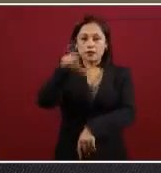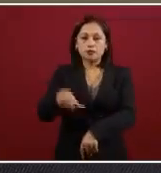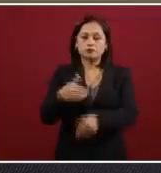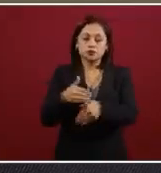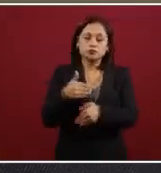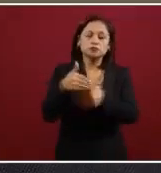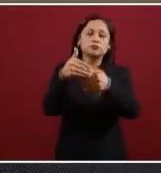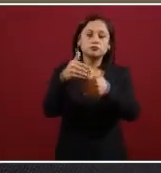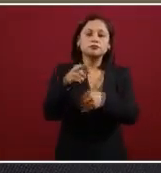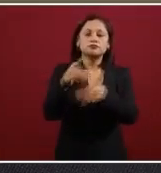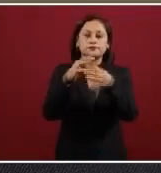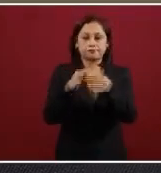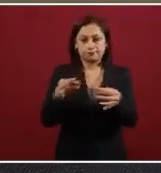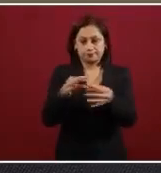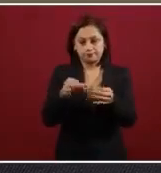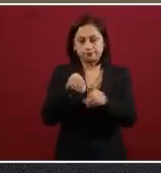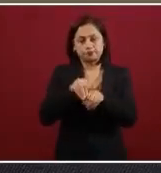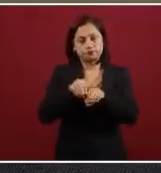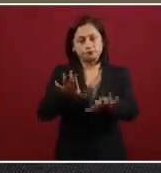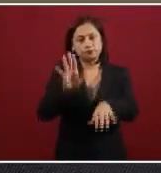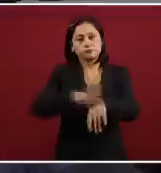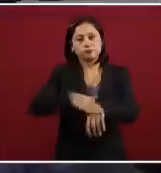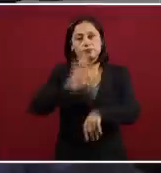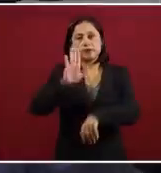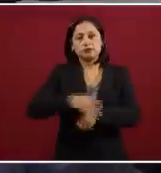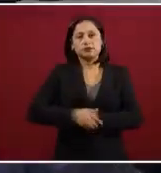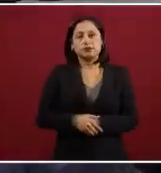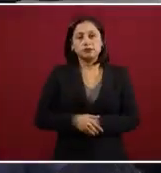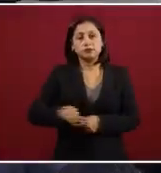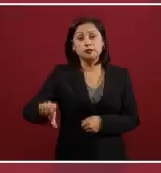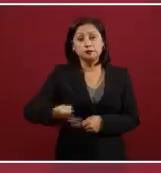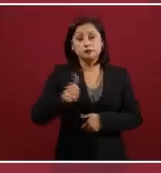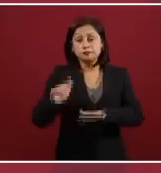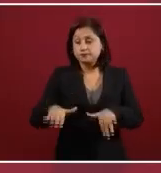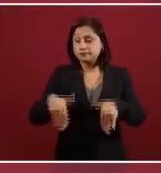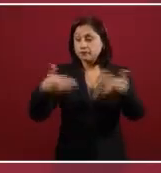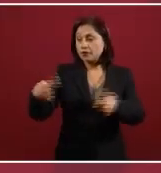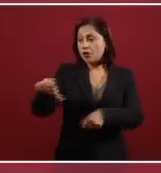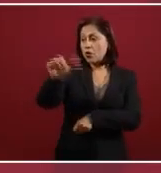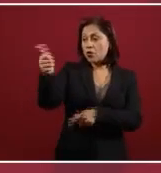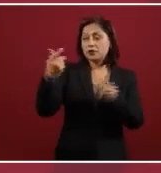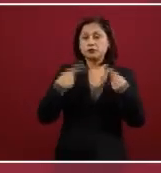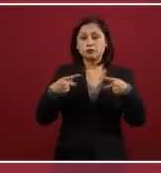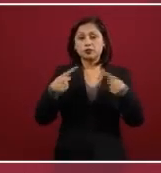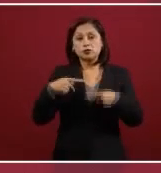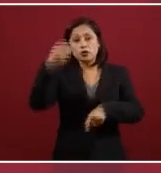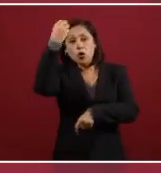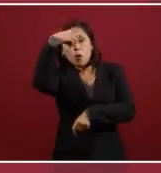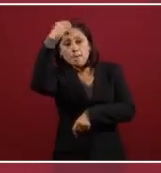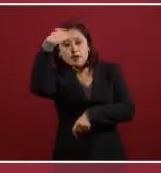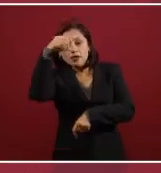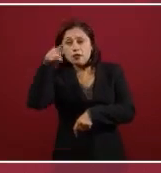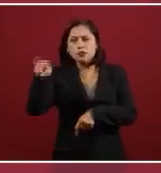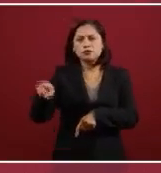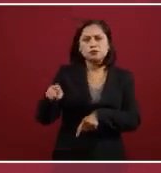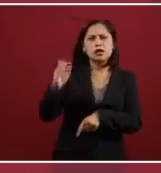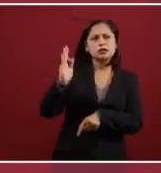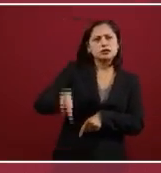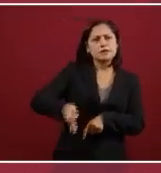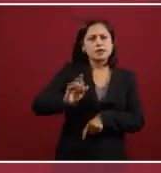es parte de la diversidad, de la pluralidad que debe de existir.